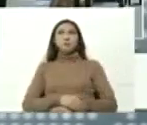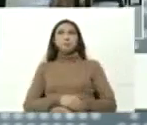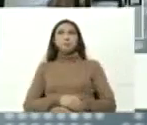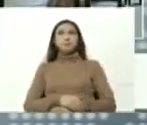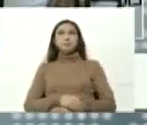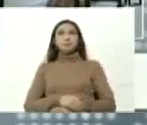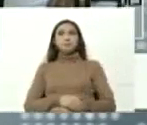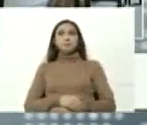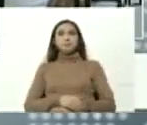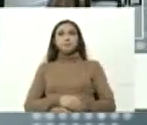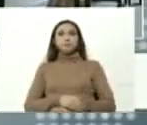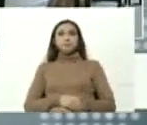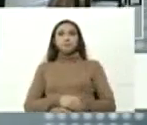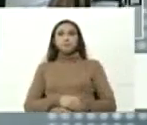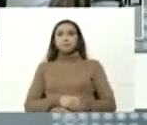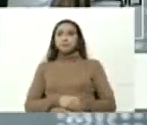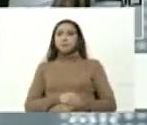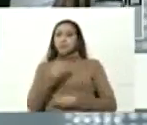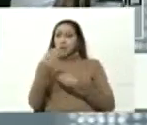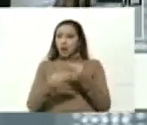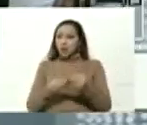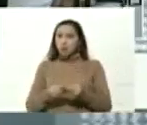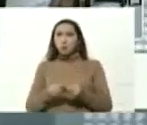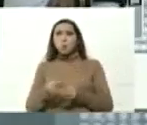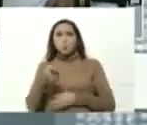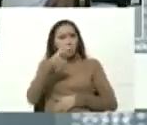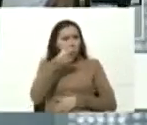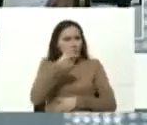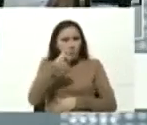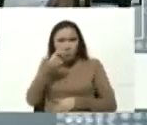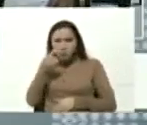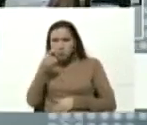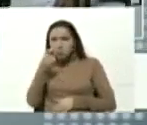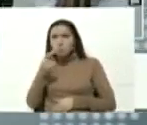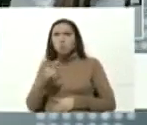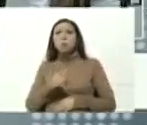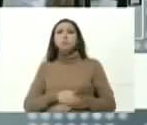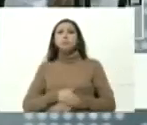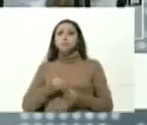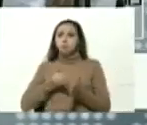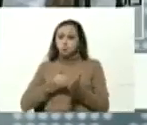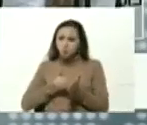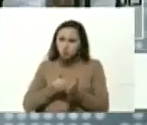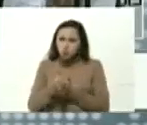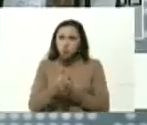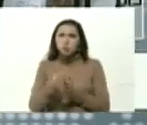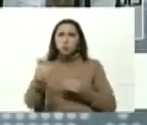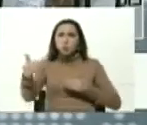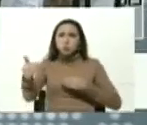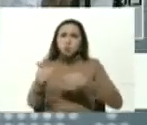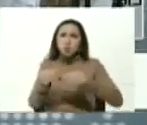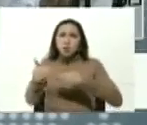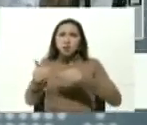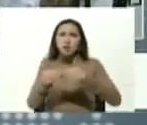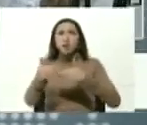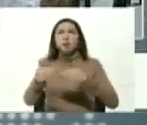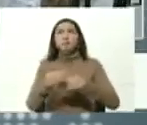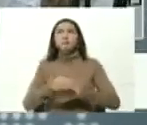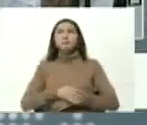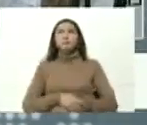llevar un seguimiento muy cercano,